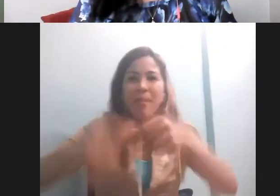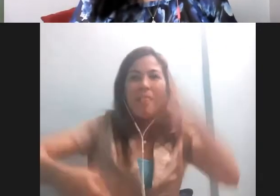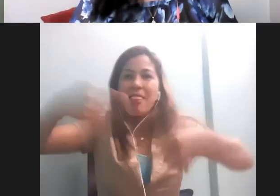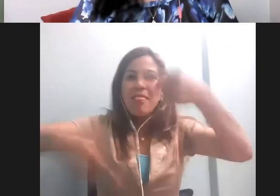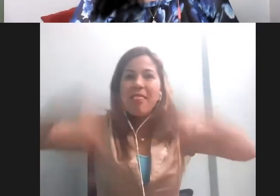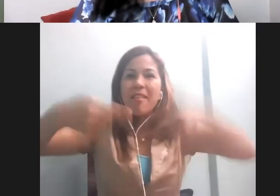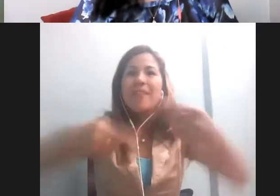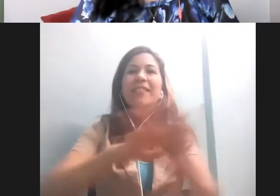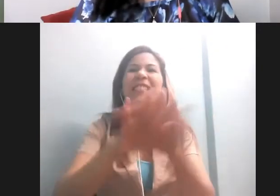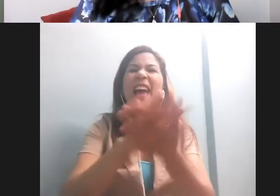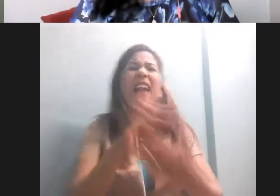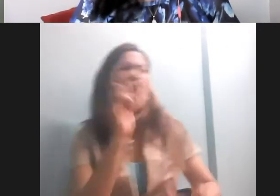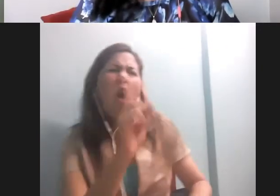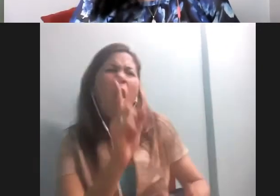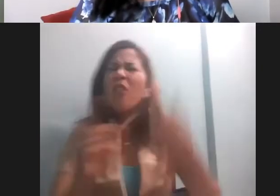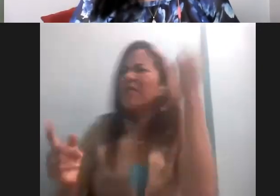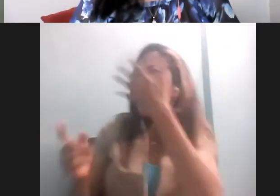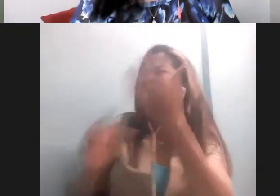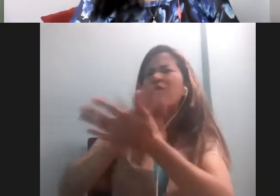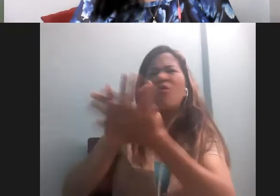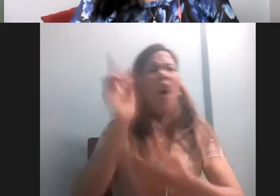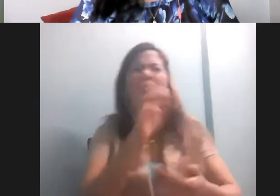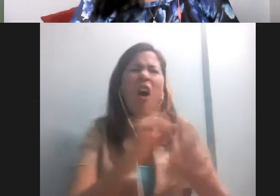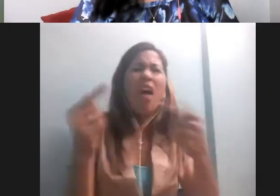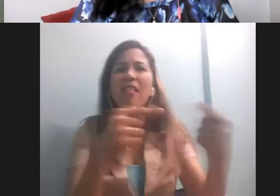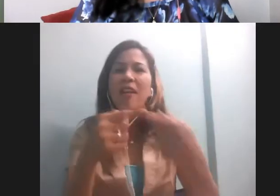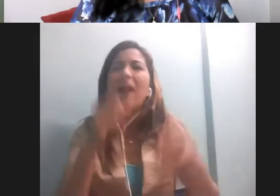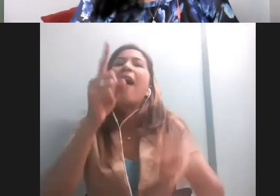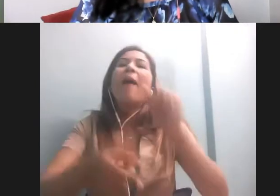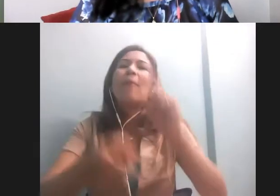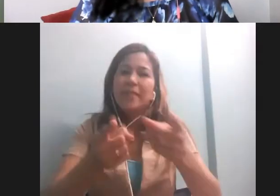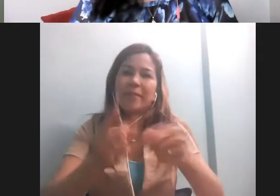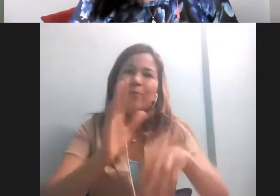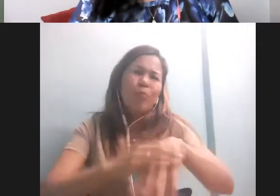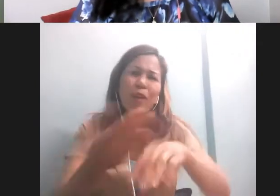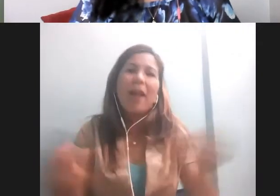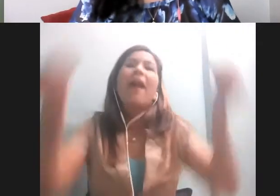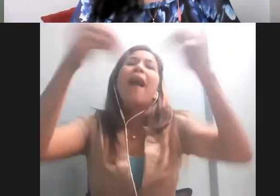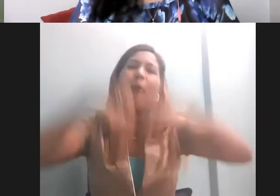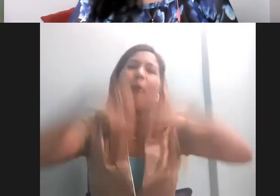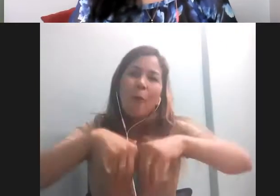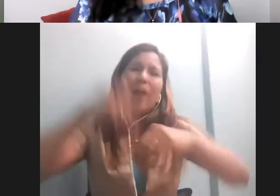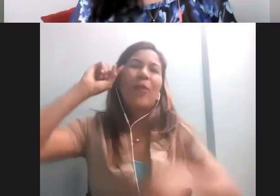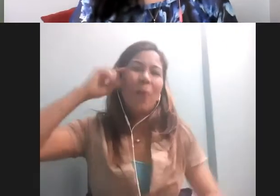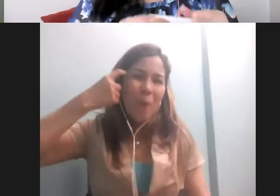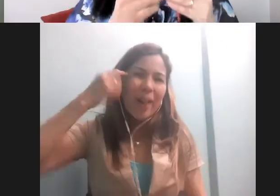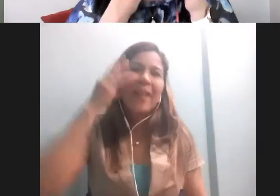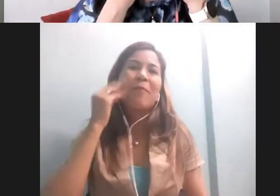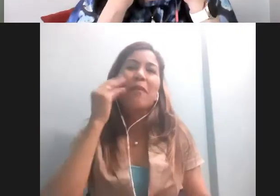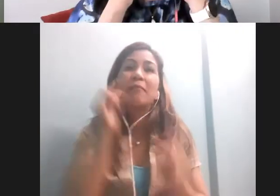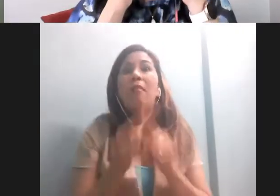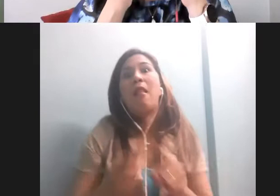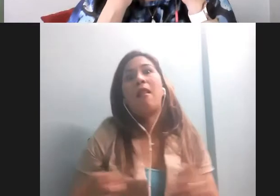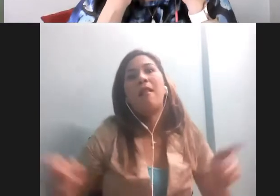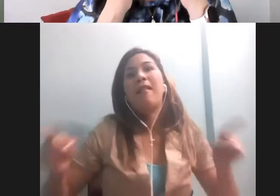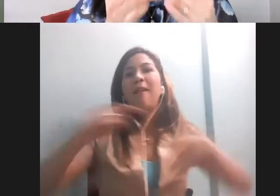sola seña de cómo iban a decir algo, ¿no? Entonces eran momentos, yo lo pasaba muy bien, ellos pasaban largas horas discutiendo sobre una